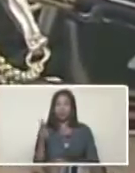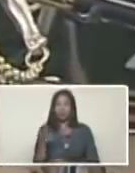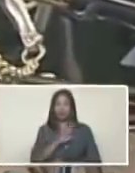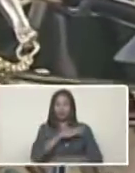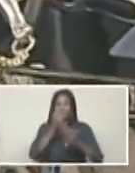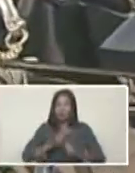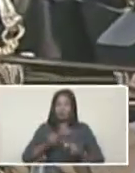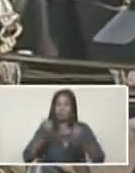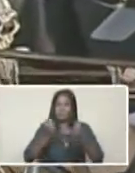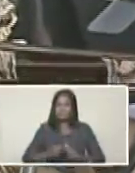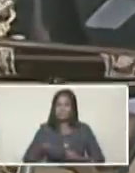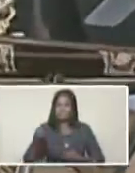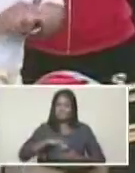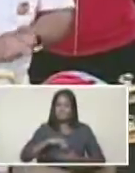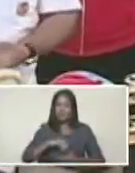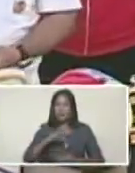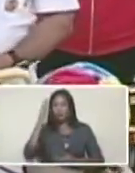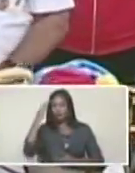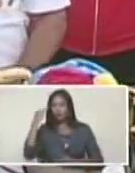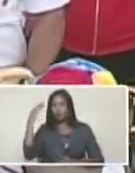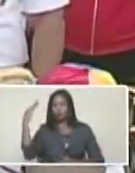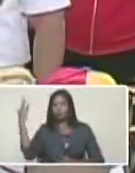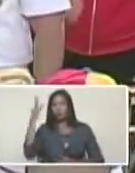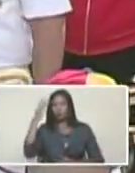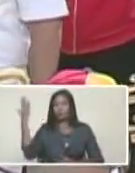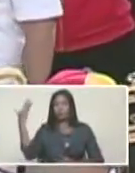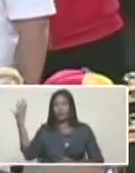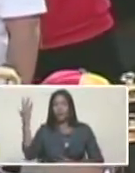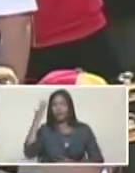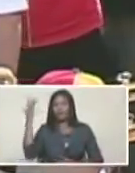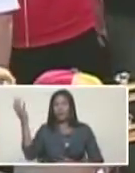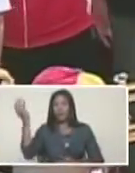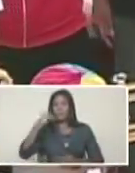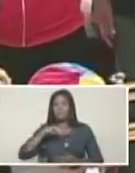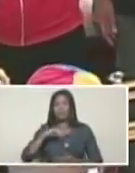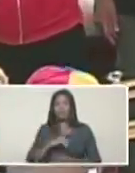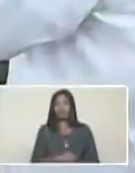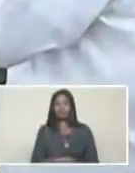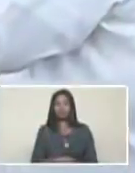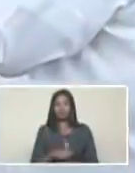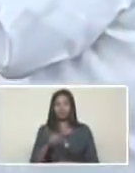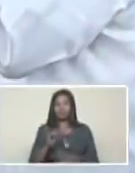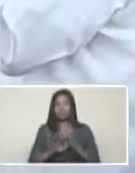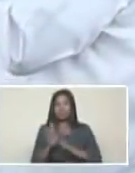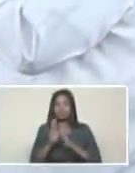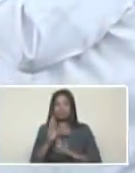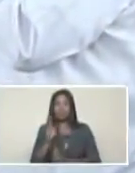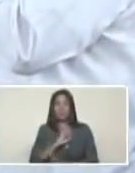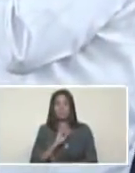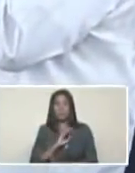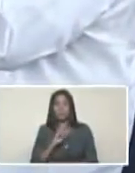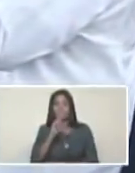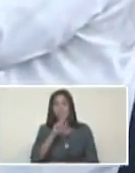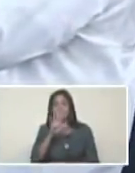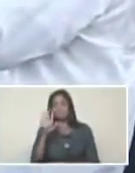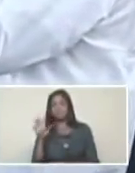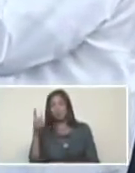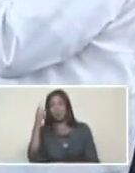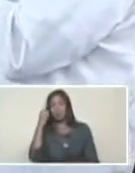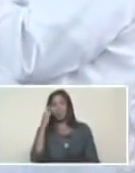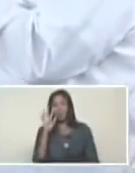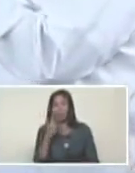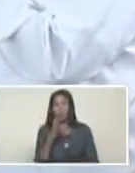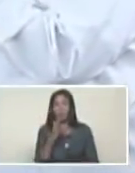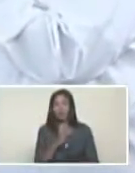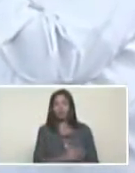coraje. Creatividad y más creatividad. Mi comandante jefe, este producto se desarrolló en escasamente 25 días. Haciendo